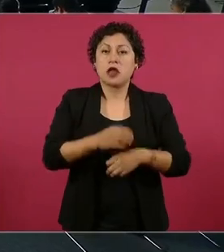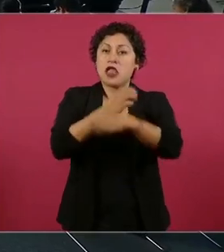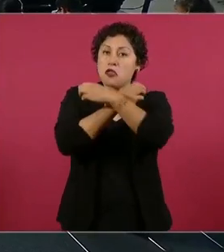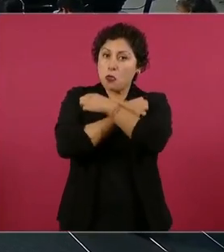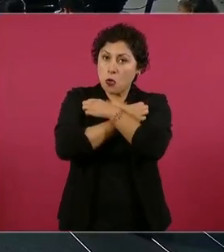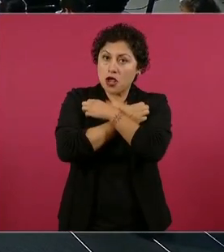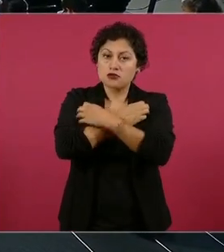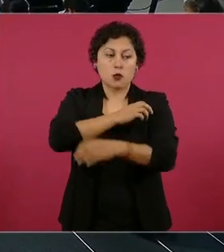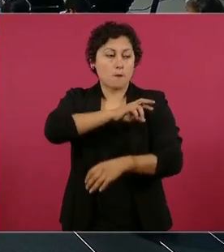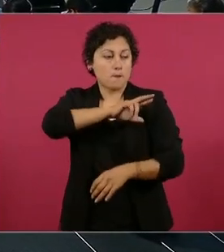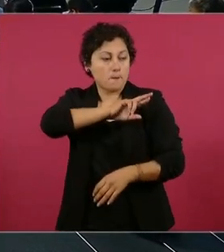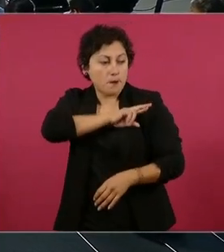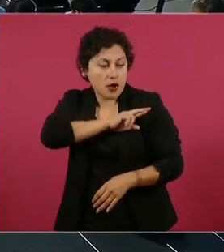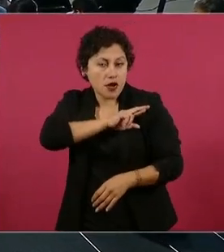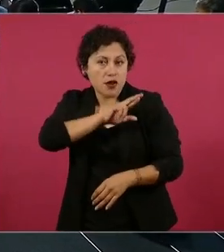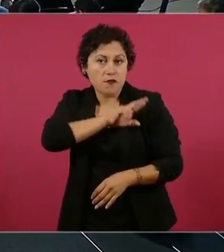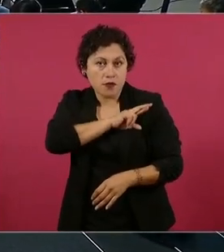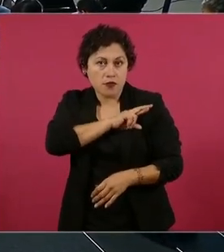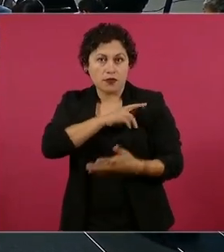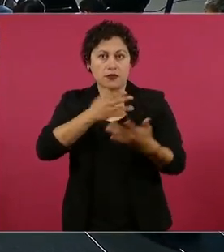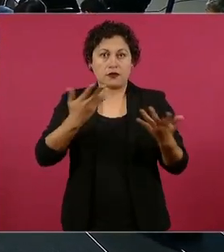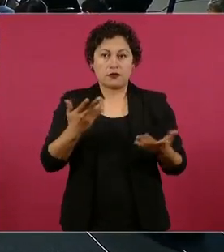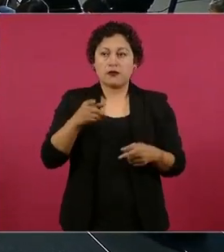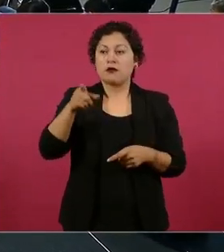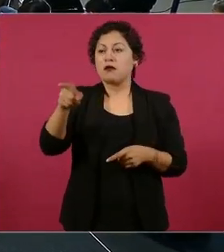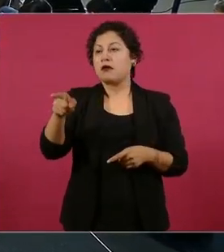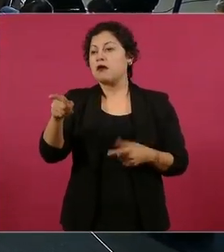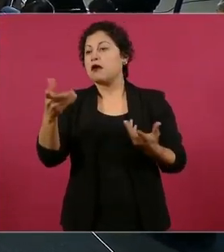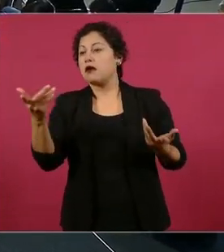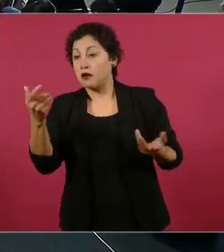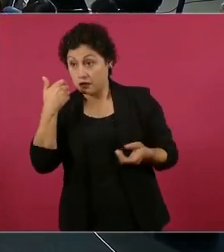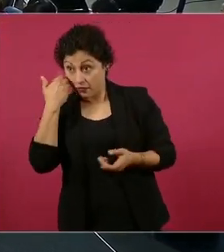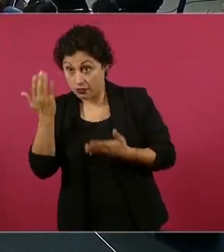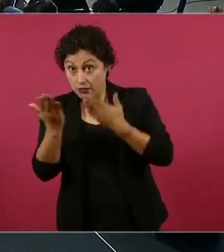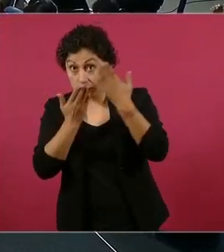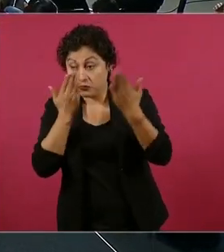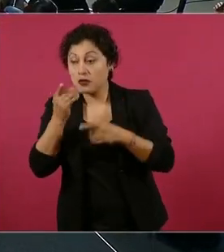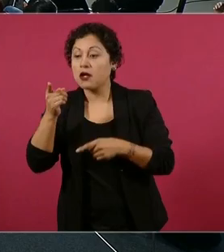Que estudie el que tenga para pagar colegiatura.